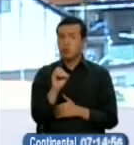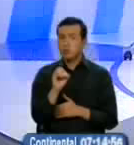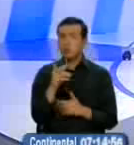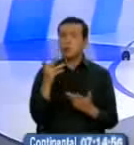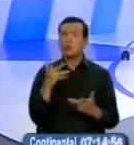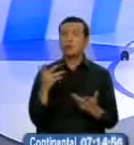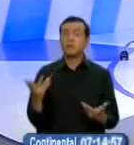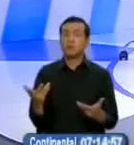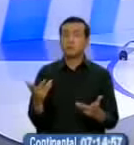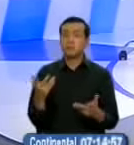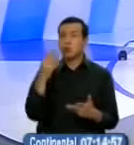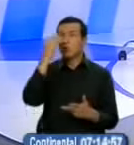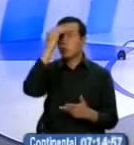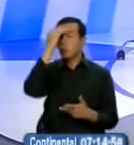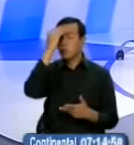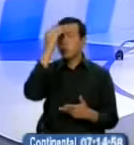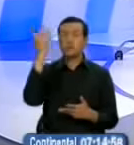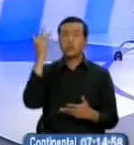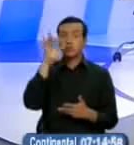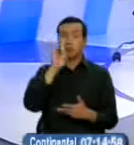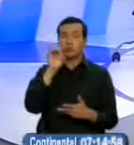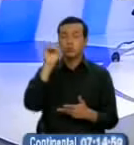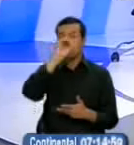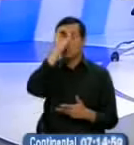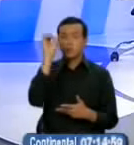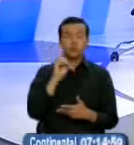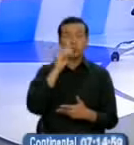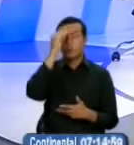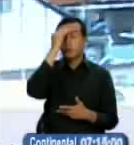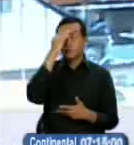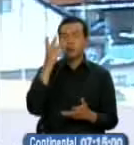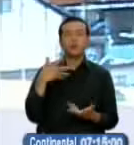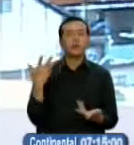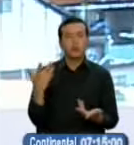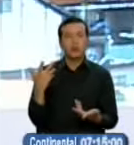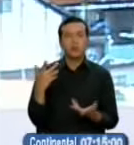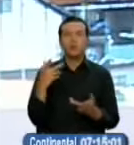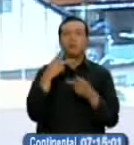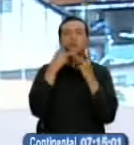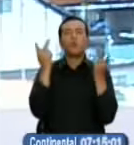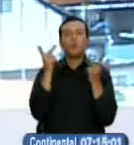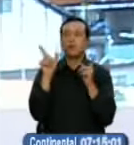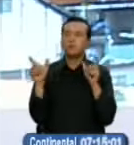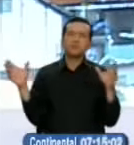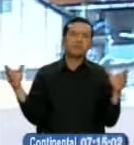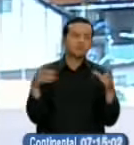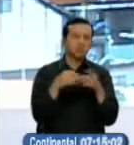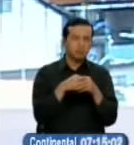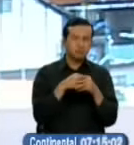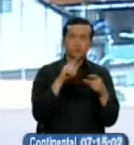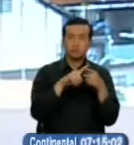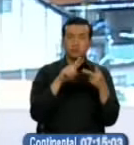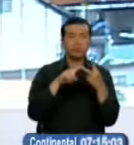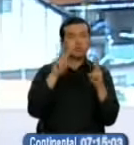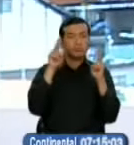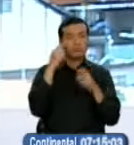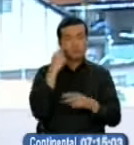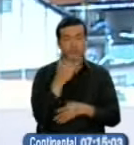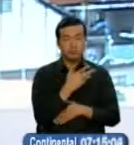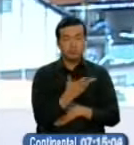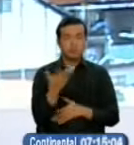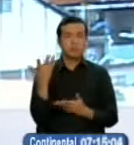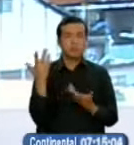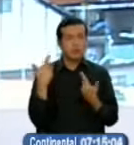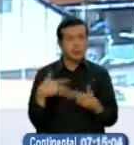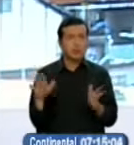de la educación, que el 80% de la educación está en lo fiscal. Hay que ver también los avances con respecto a lo